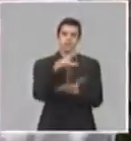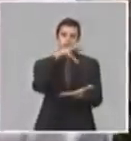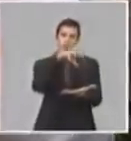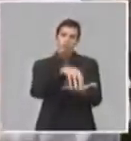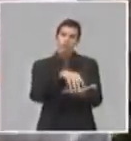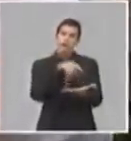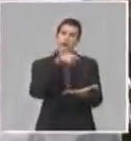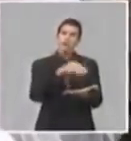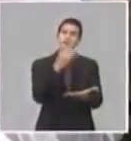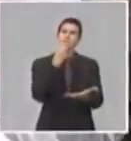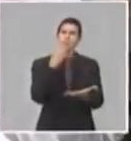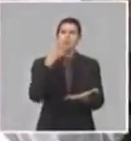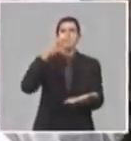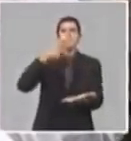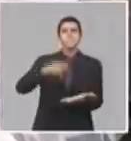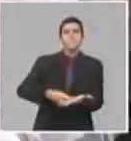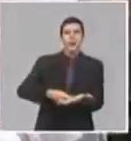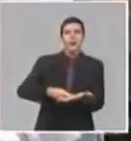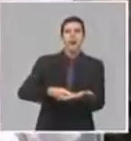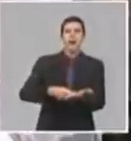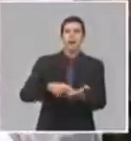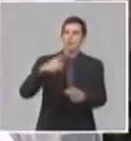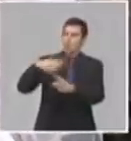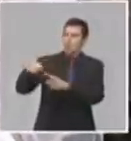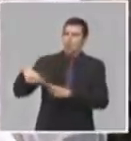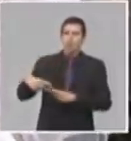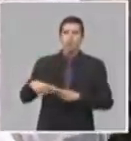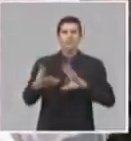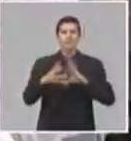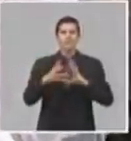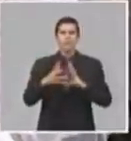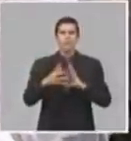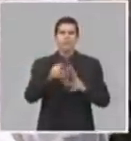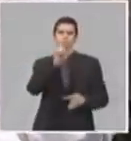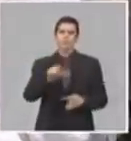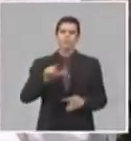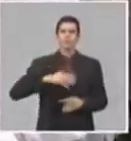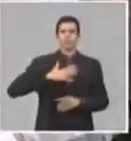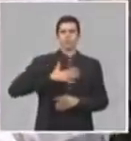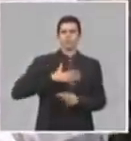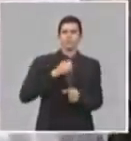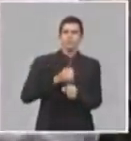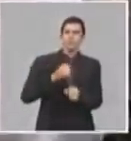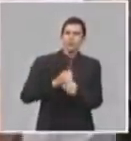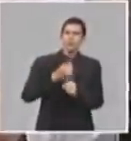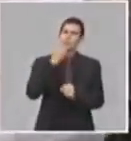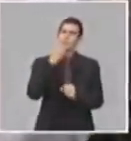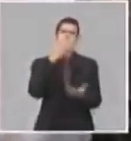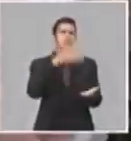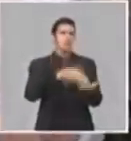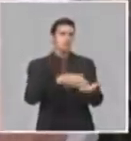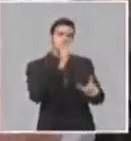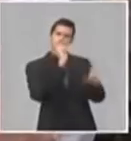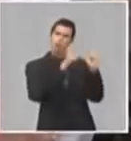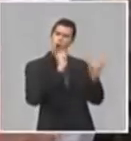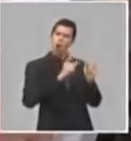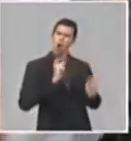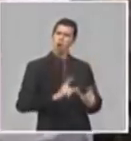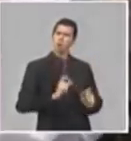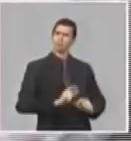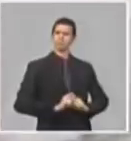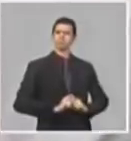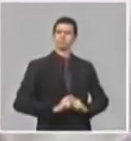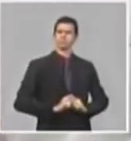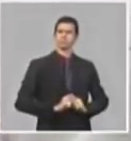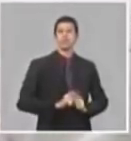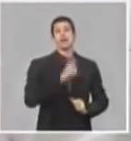productiva antes que la oferta sea igual a cero. O sea, ante que lo que tengamos sea explicación o argumento, no hay recursos, no podemos traer los fertilizantes. Sobre todo con